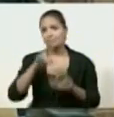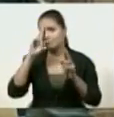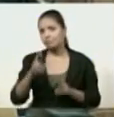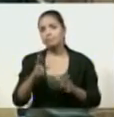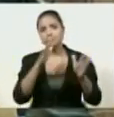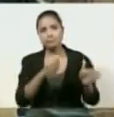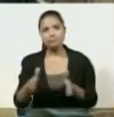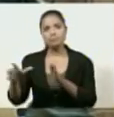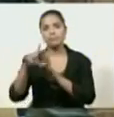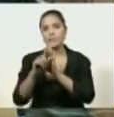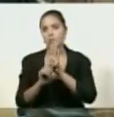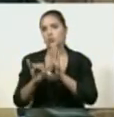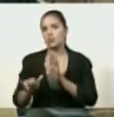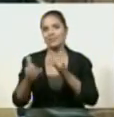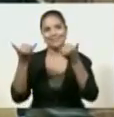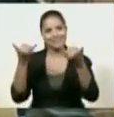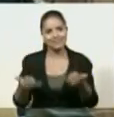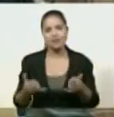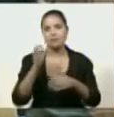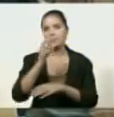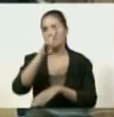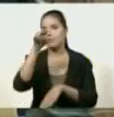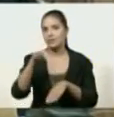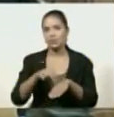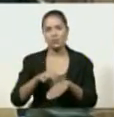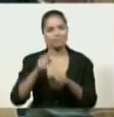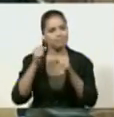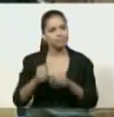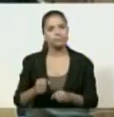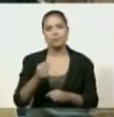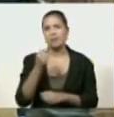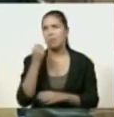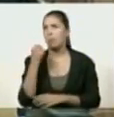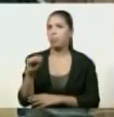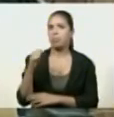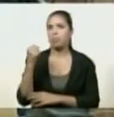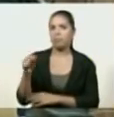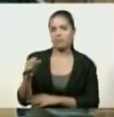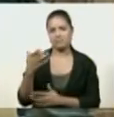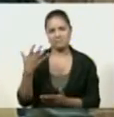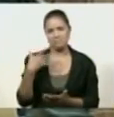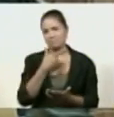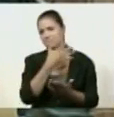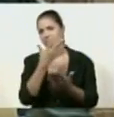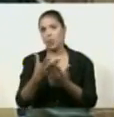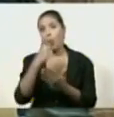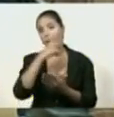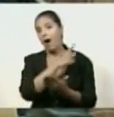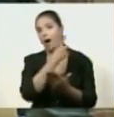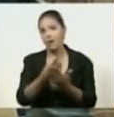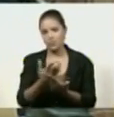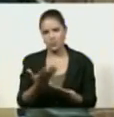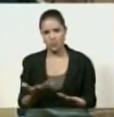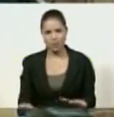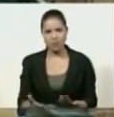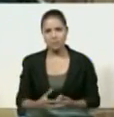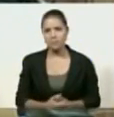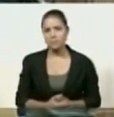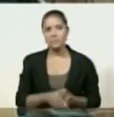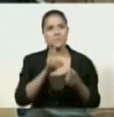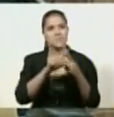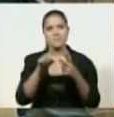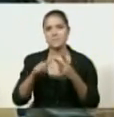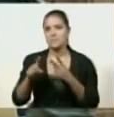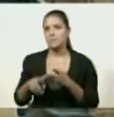orden público constitucional. La Asamblea Nacional está en flagrante desacato desde hace más de un año a un conjunto